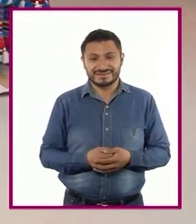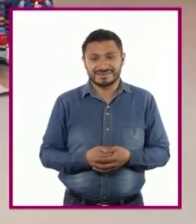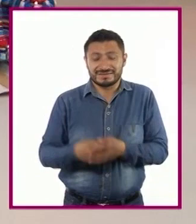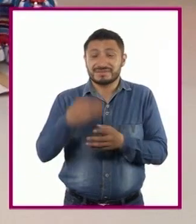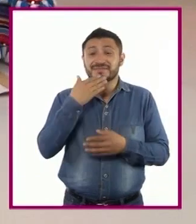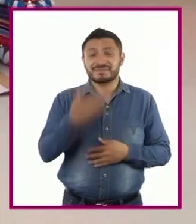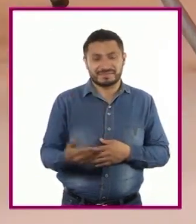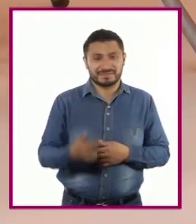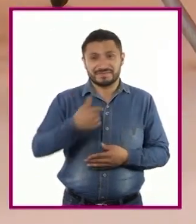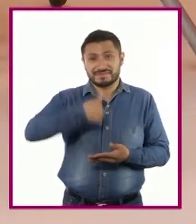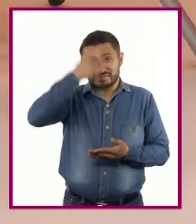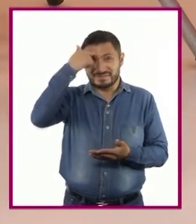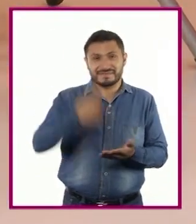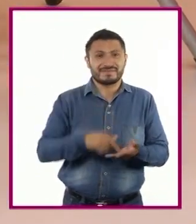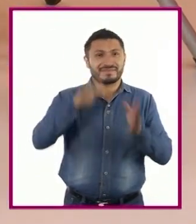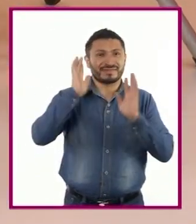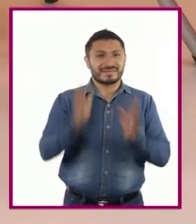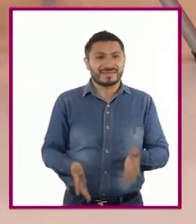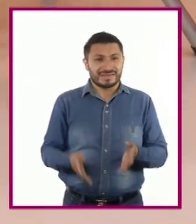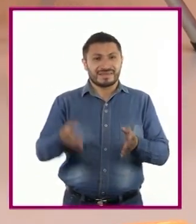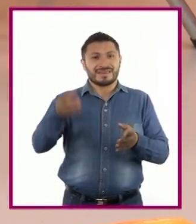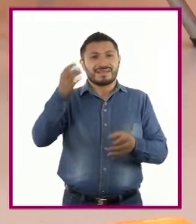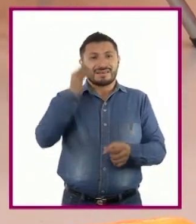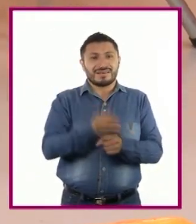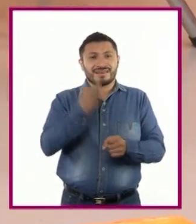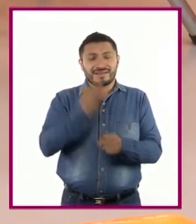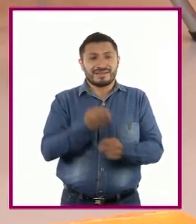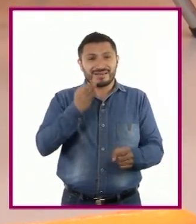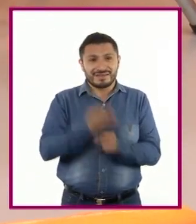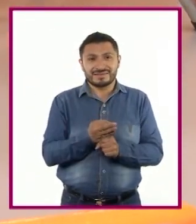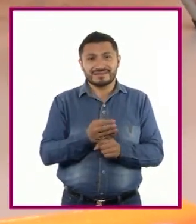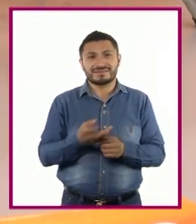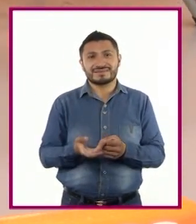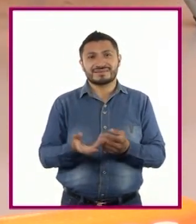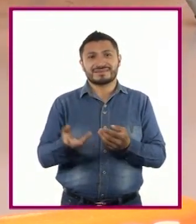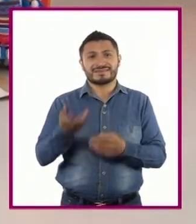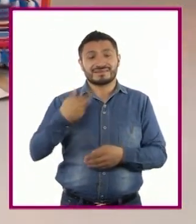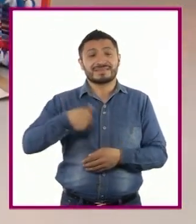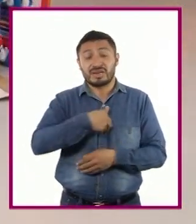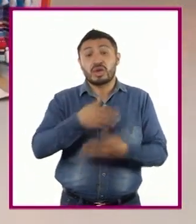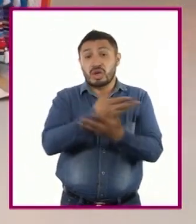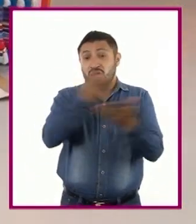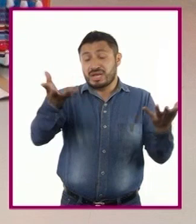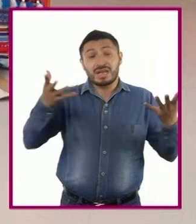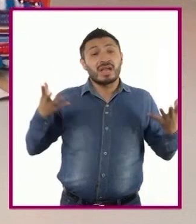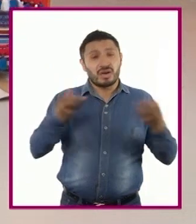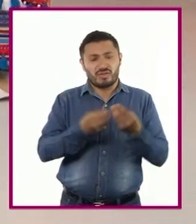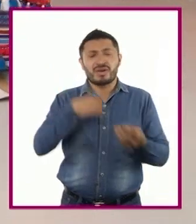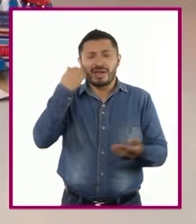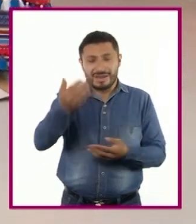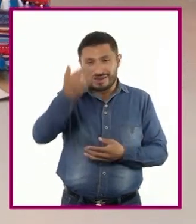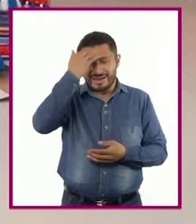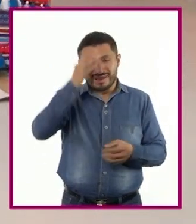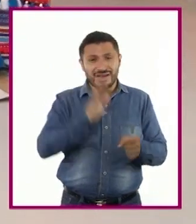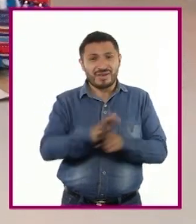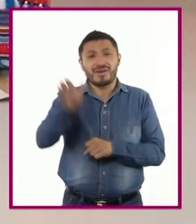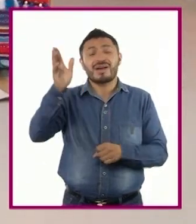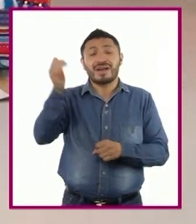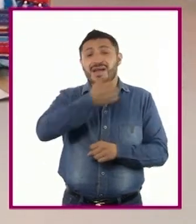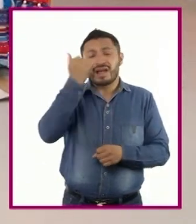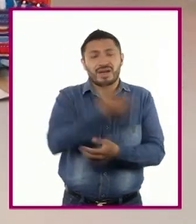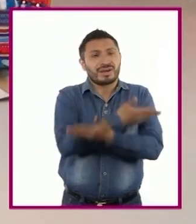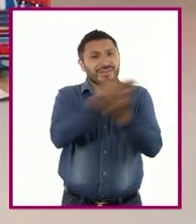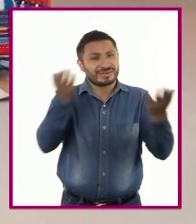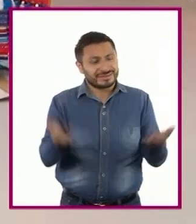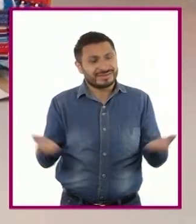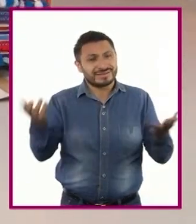Pues bien, creo que hemos llegado a este momento donde nosotras y ustedes quieren conocer lo que nuestras alumnas y